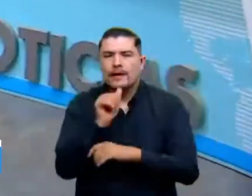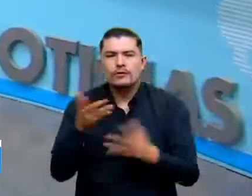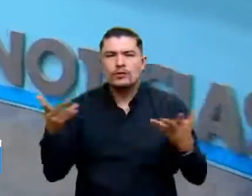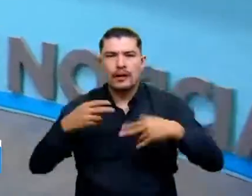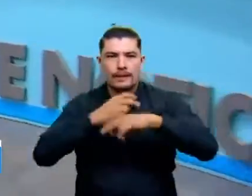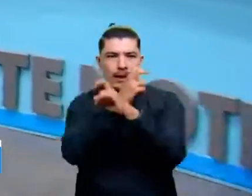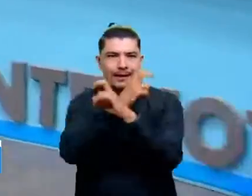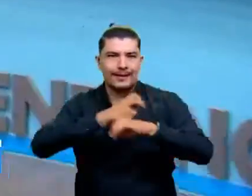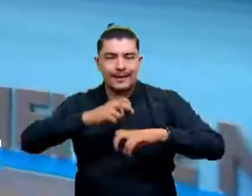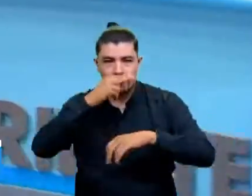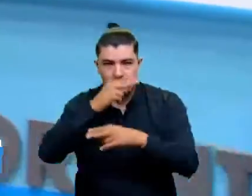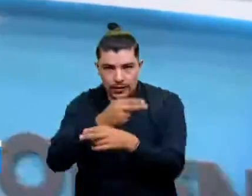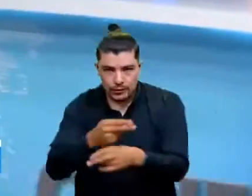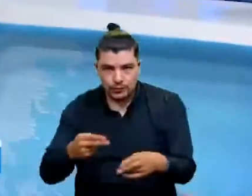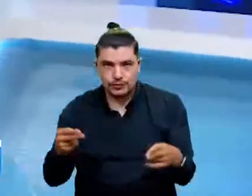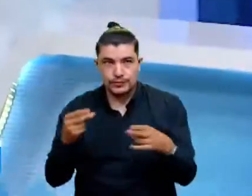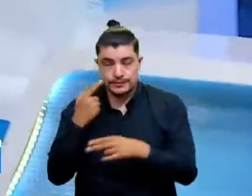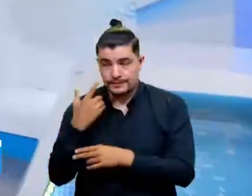hecho?